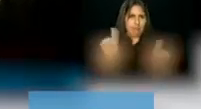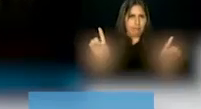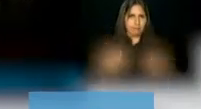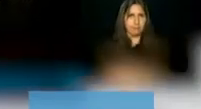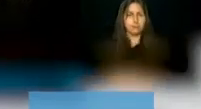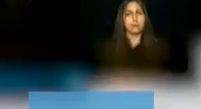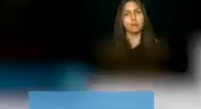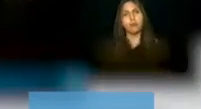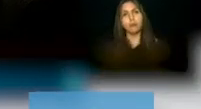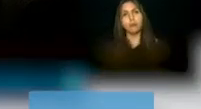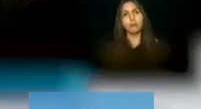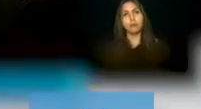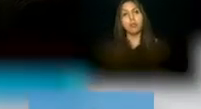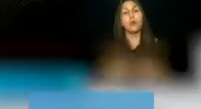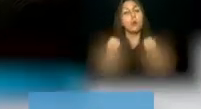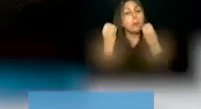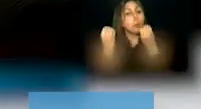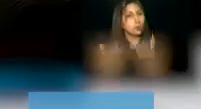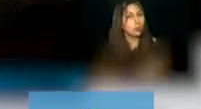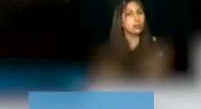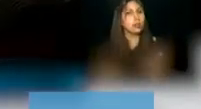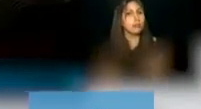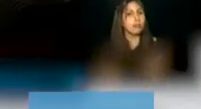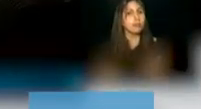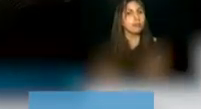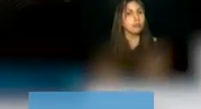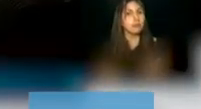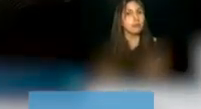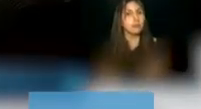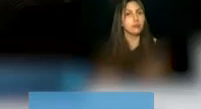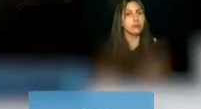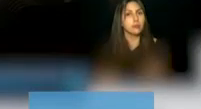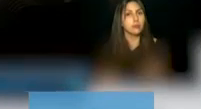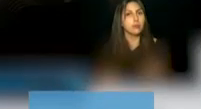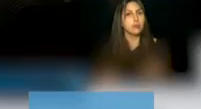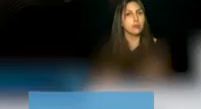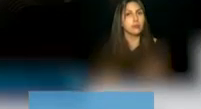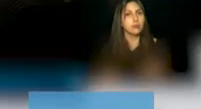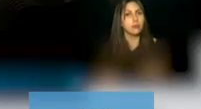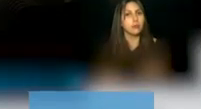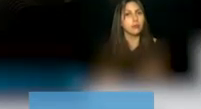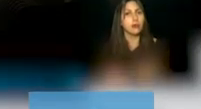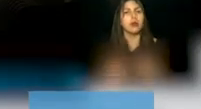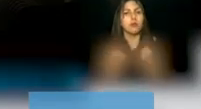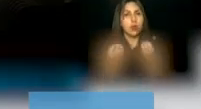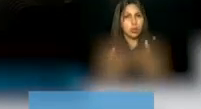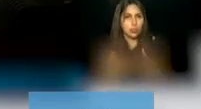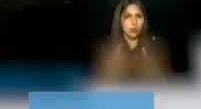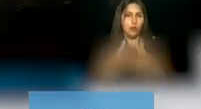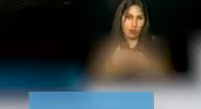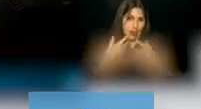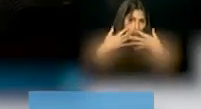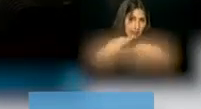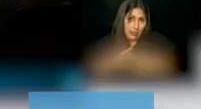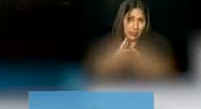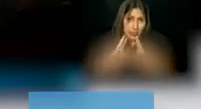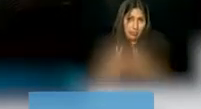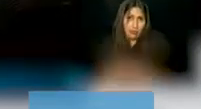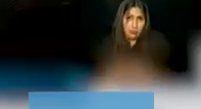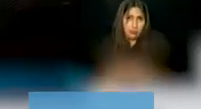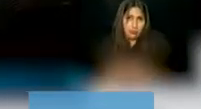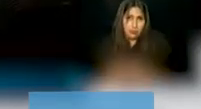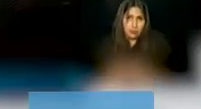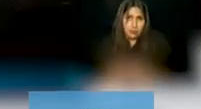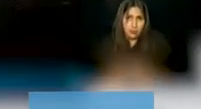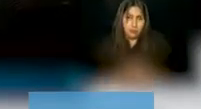nuevo o innovador, sino que es ya, ¿verdad?, una tradición. Ya son tradicionales aquellos dos, Blanco y Colorado, y